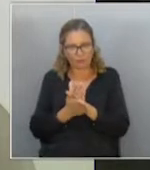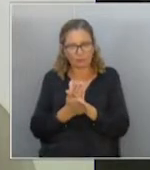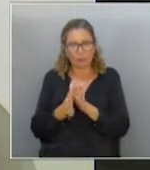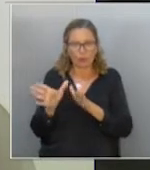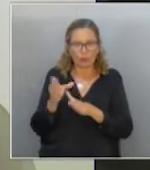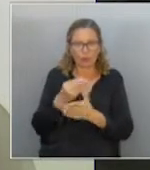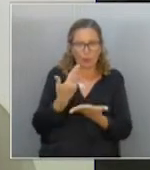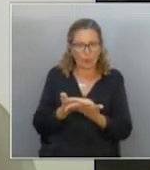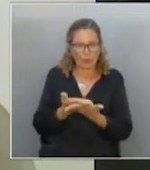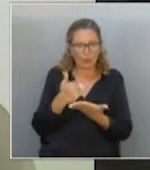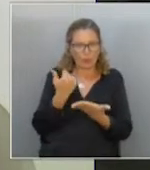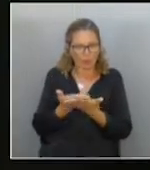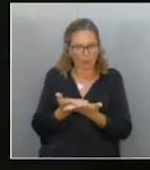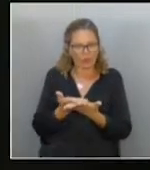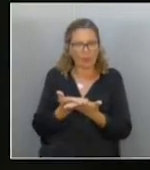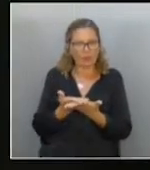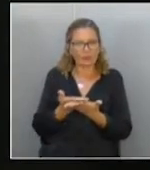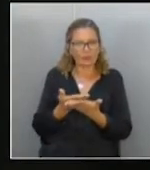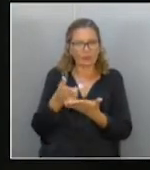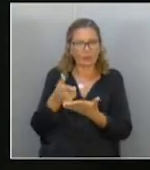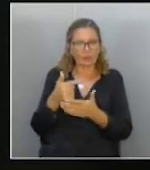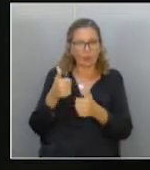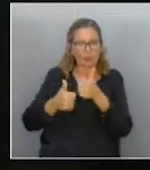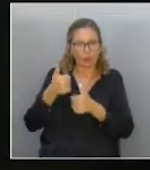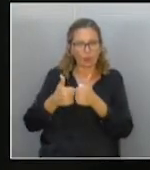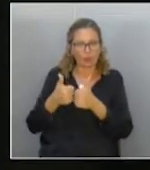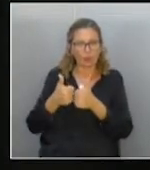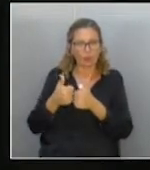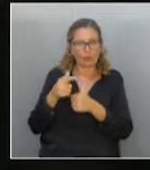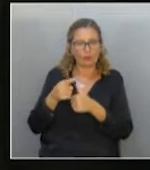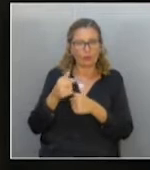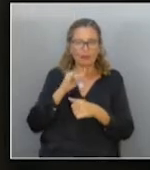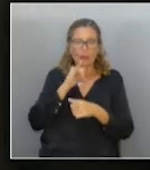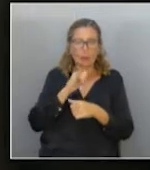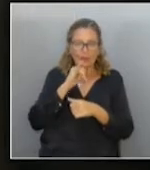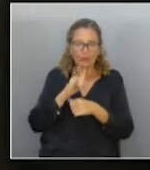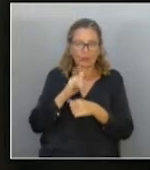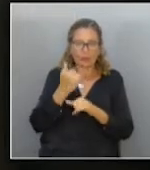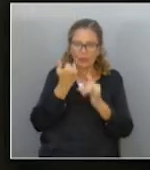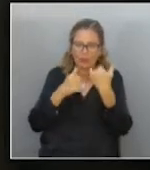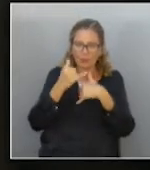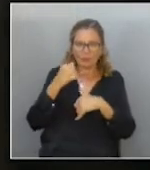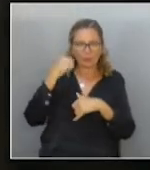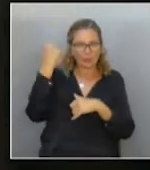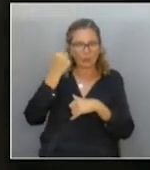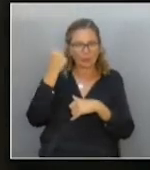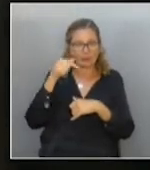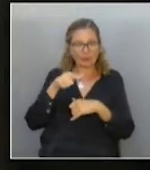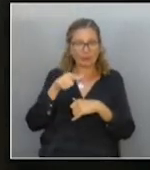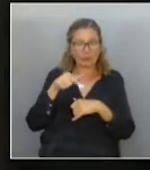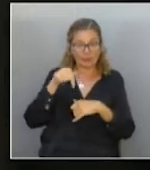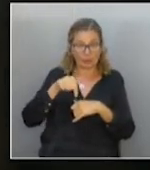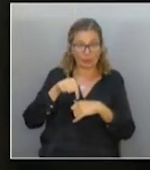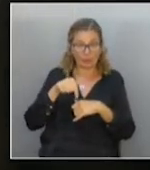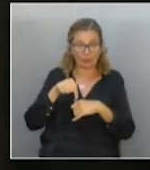con todas las propuestas que participaron del concurso, eso se los cuento. Y la información importante es que, bueno, que a partir de hoy